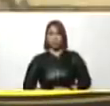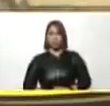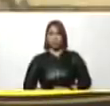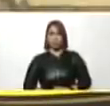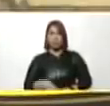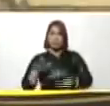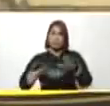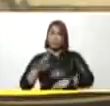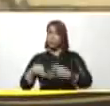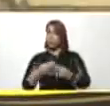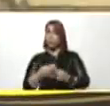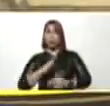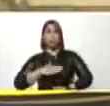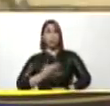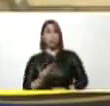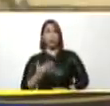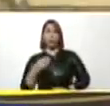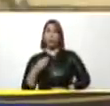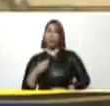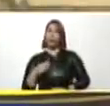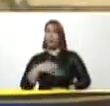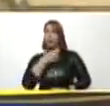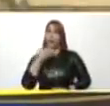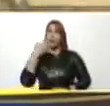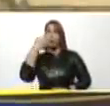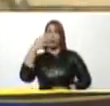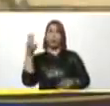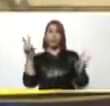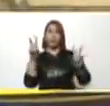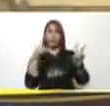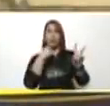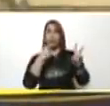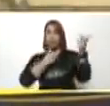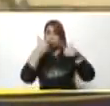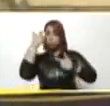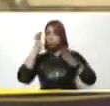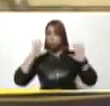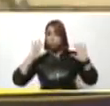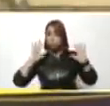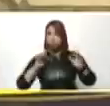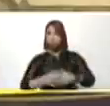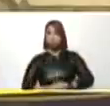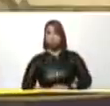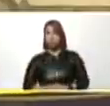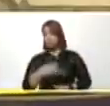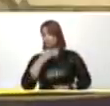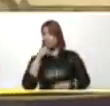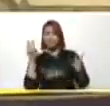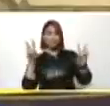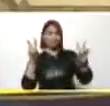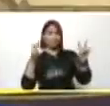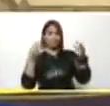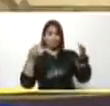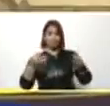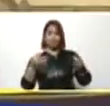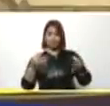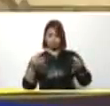Aunque nunca se puede cantar victoria, decía nuestro amado comandante Chávez. No hay victorias definitivas, es